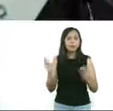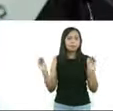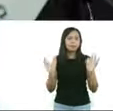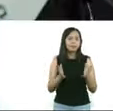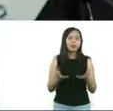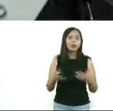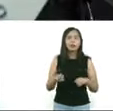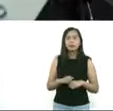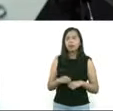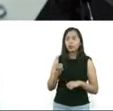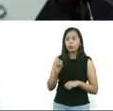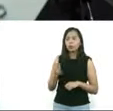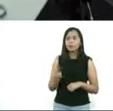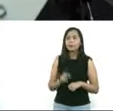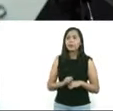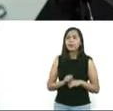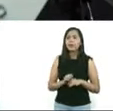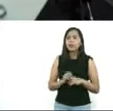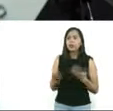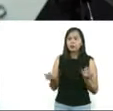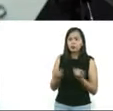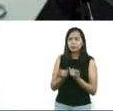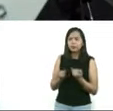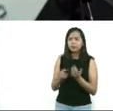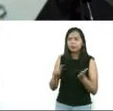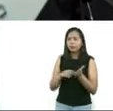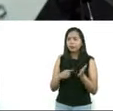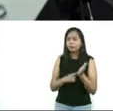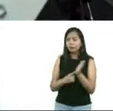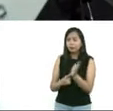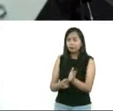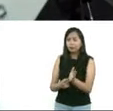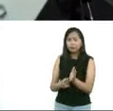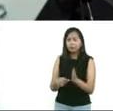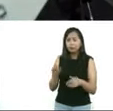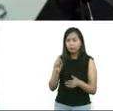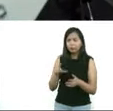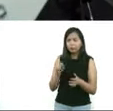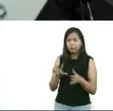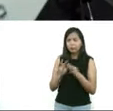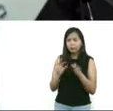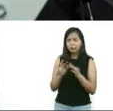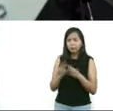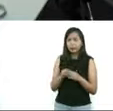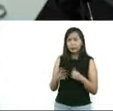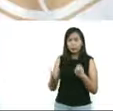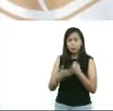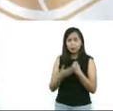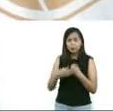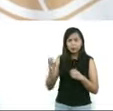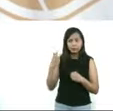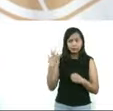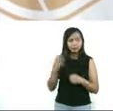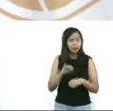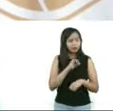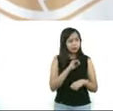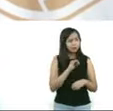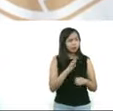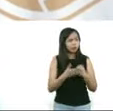Okay. ¿Y este será parte también del mensaje que se dará por la tarde, en la asamblea que se va a llevar a cabo en la tarde? Sí, es parte del